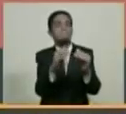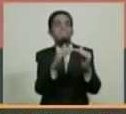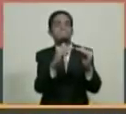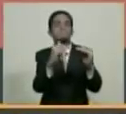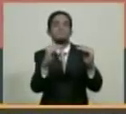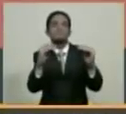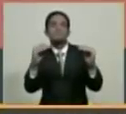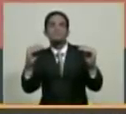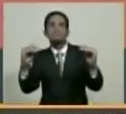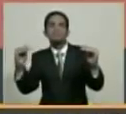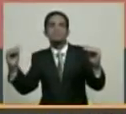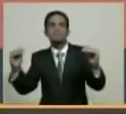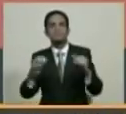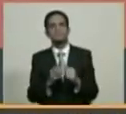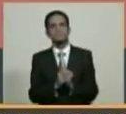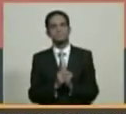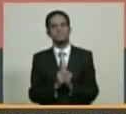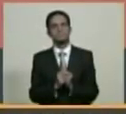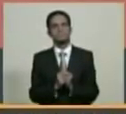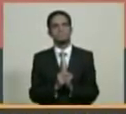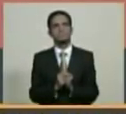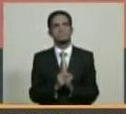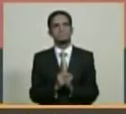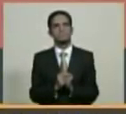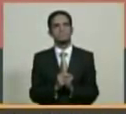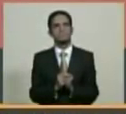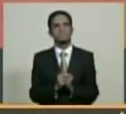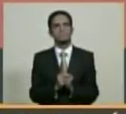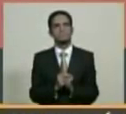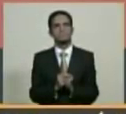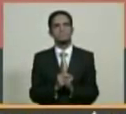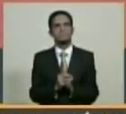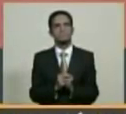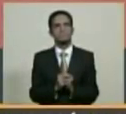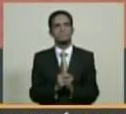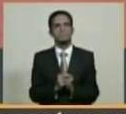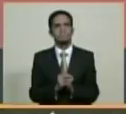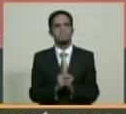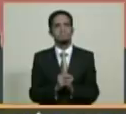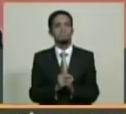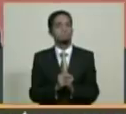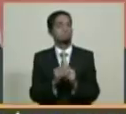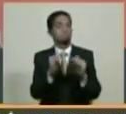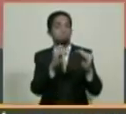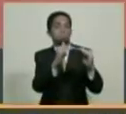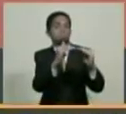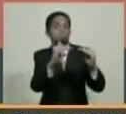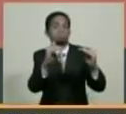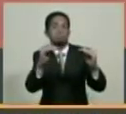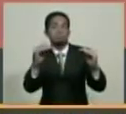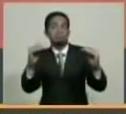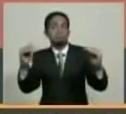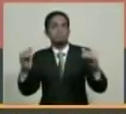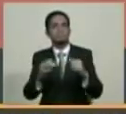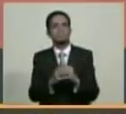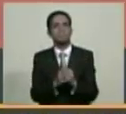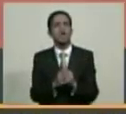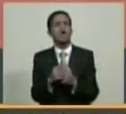muy estable nuestro bolívar, muy estable. Y ahí va